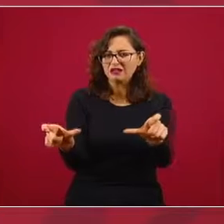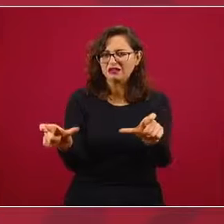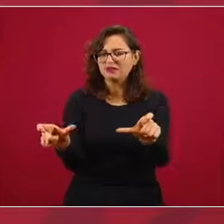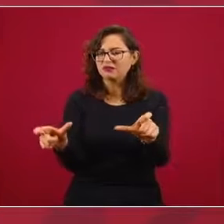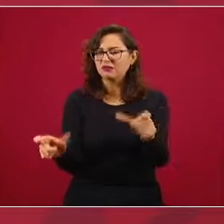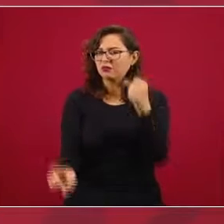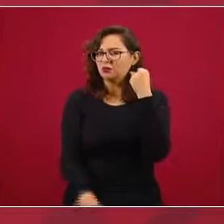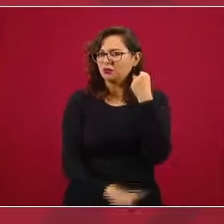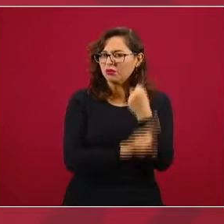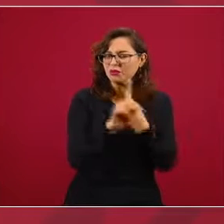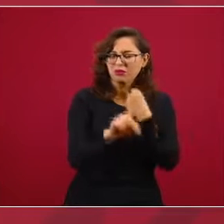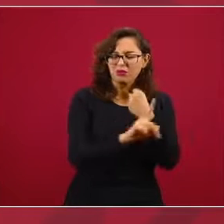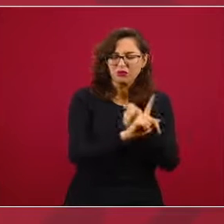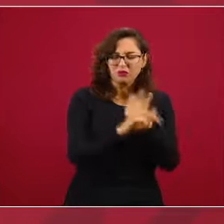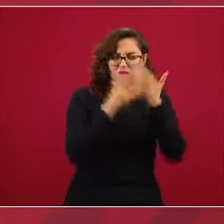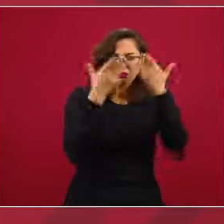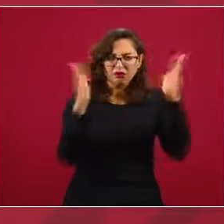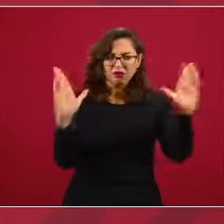estando